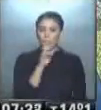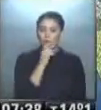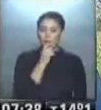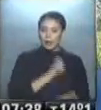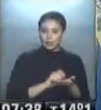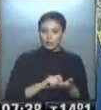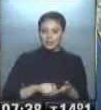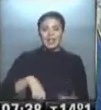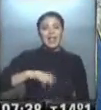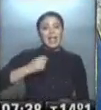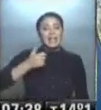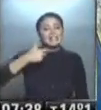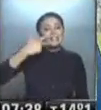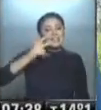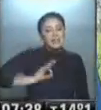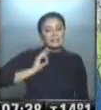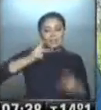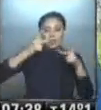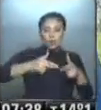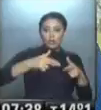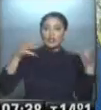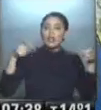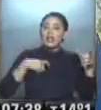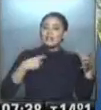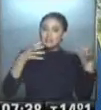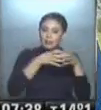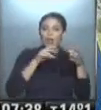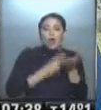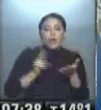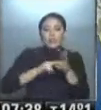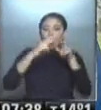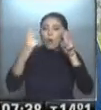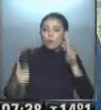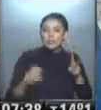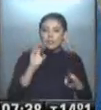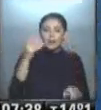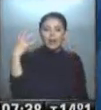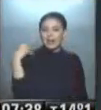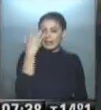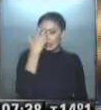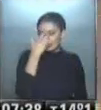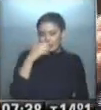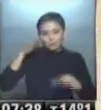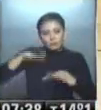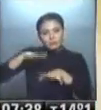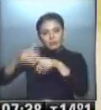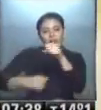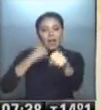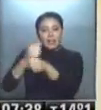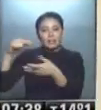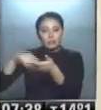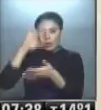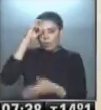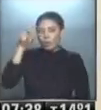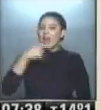y casi 3 años de corte, los asambleístas de Gualeguaychú volvieron a marchar sobre este puente General San Martín rumbo a la ciudad de Fray Ventos